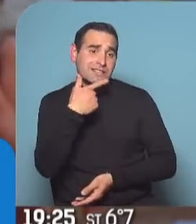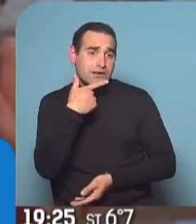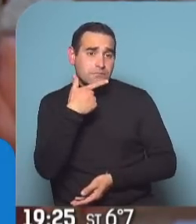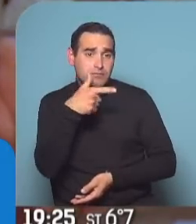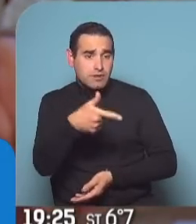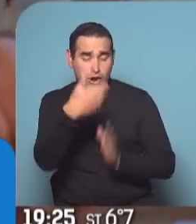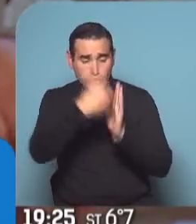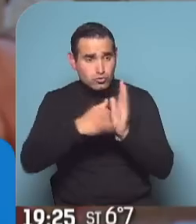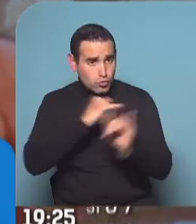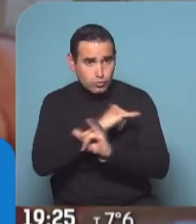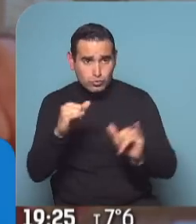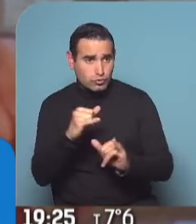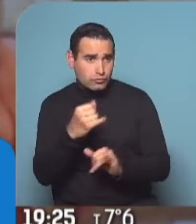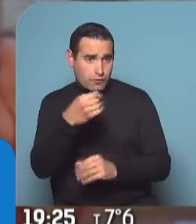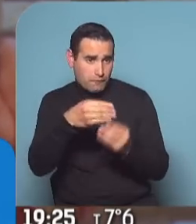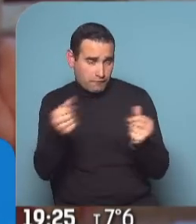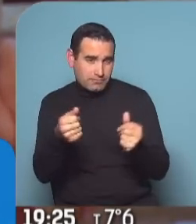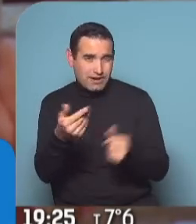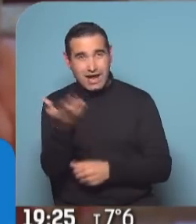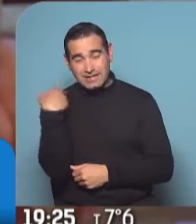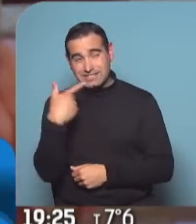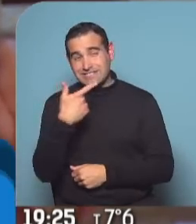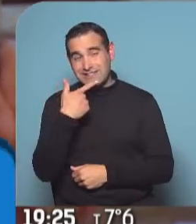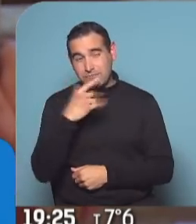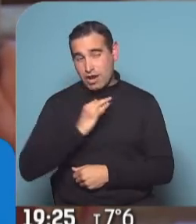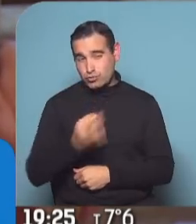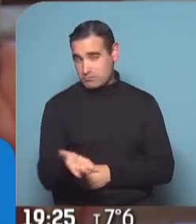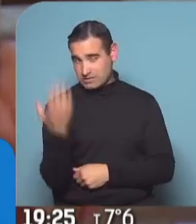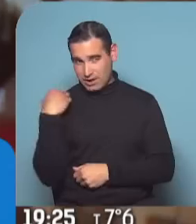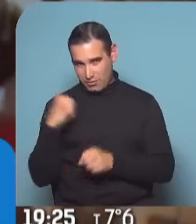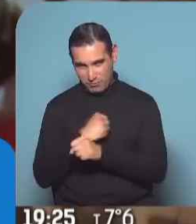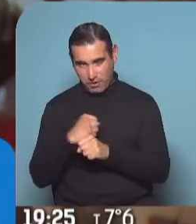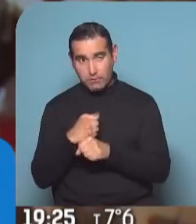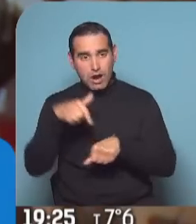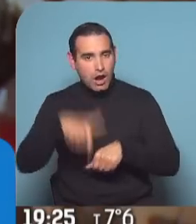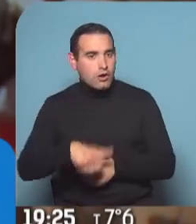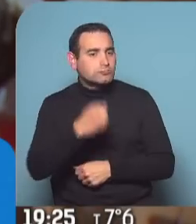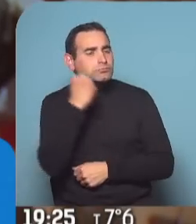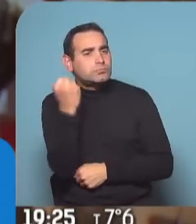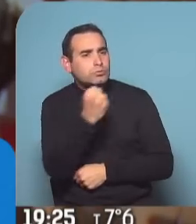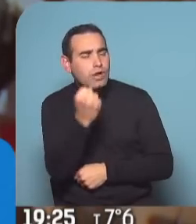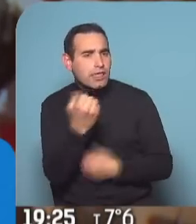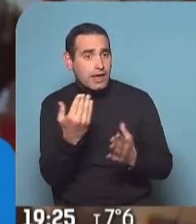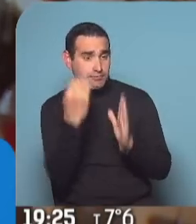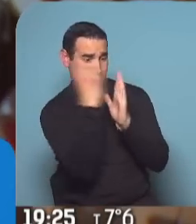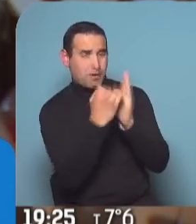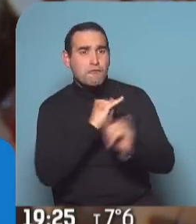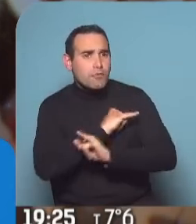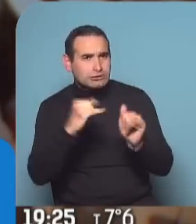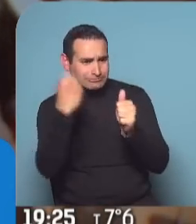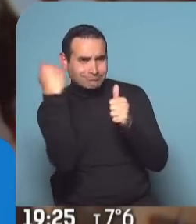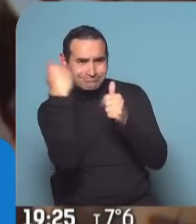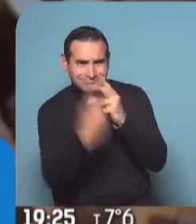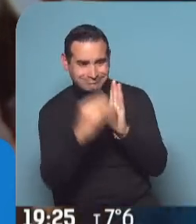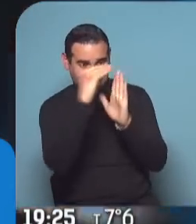esta resolución importante que se aprobó en septiembre del año pasado. Entonces ahora es clave que con toda esta información que